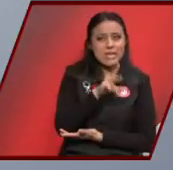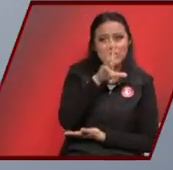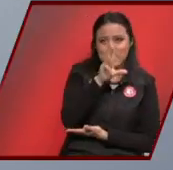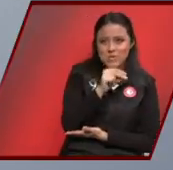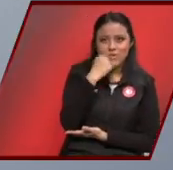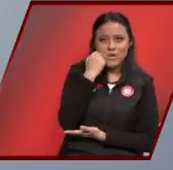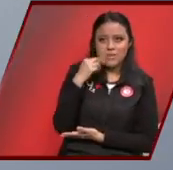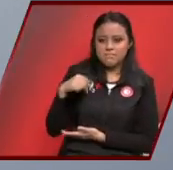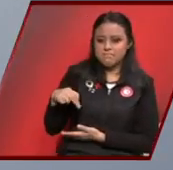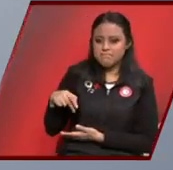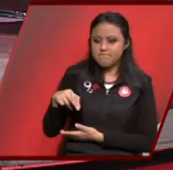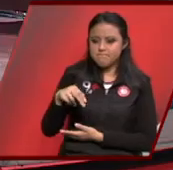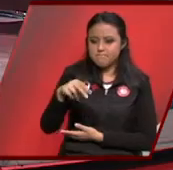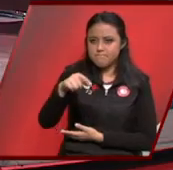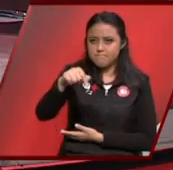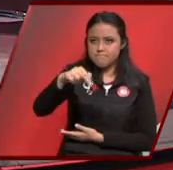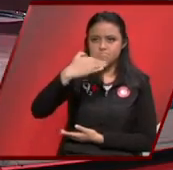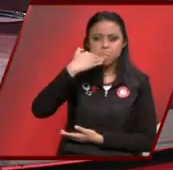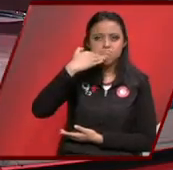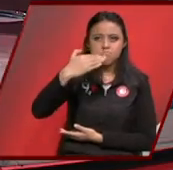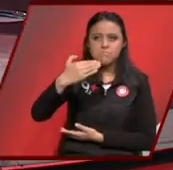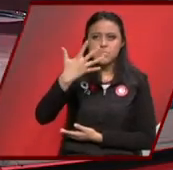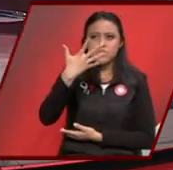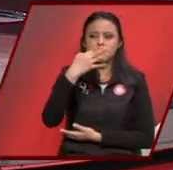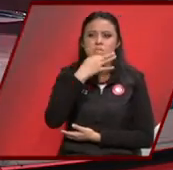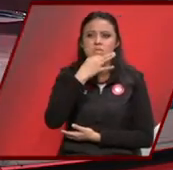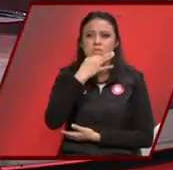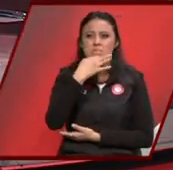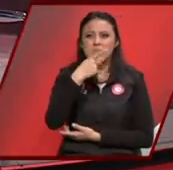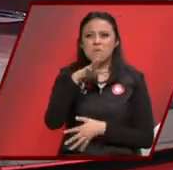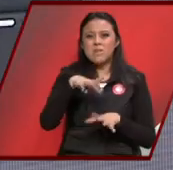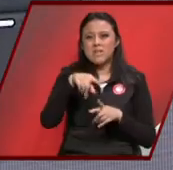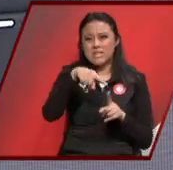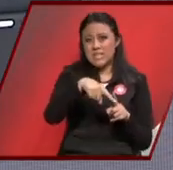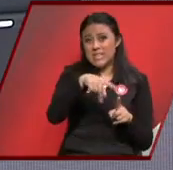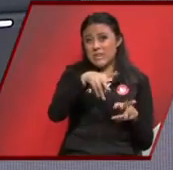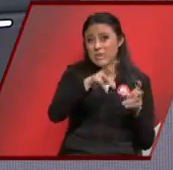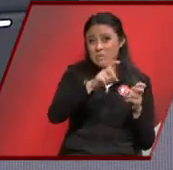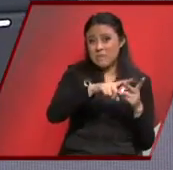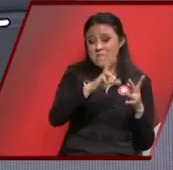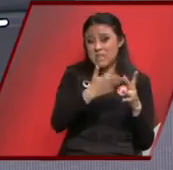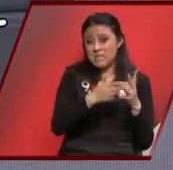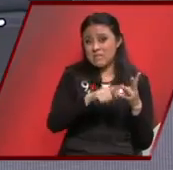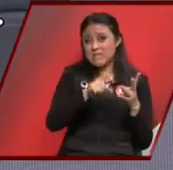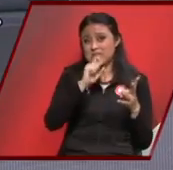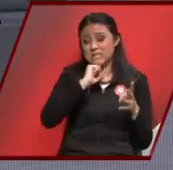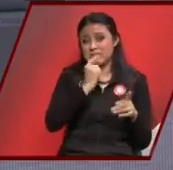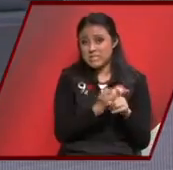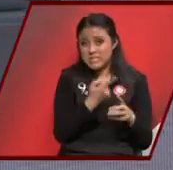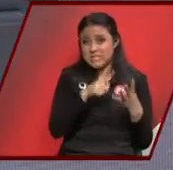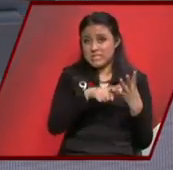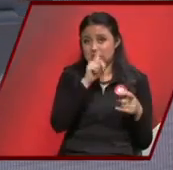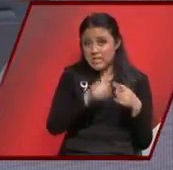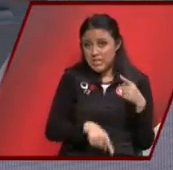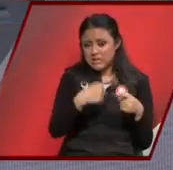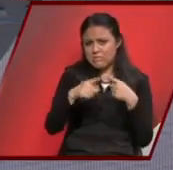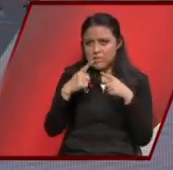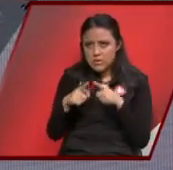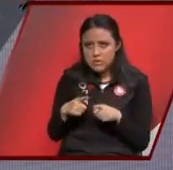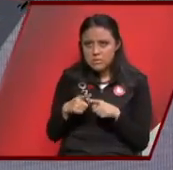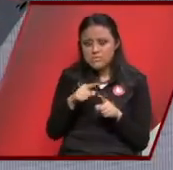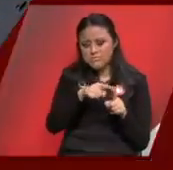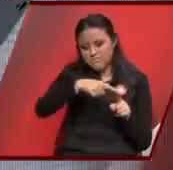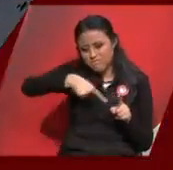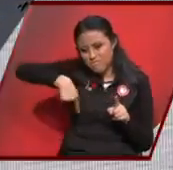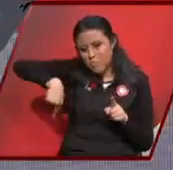Yo caminando de este punto al otro en línea recta son 5 minutos, pero como aquí asaltan, matan, violan, golpean, te quitan, te ponen, ta, ta, le